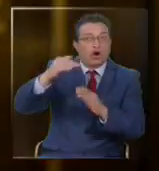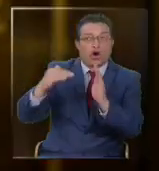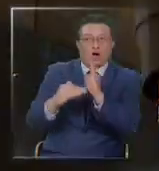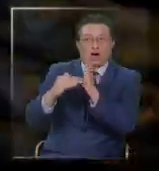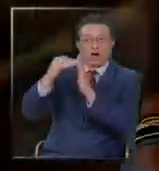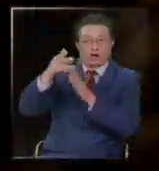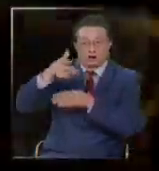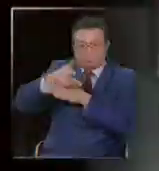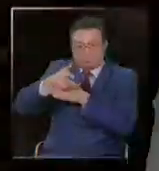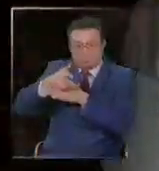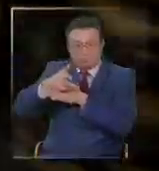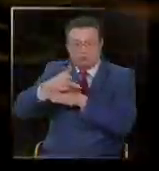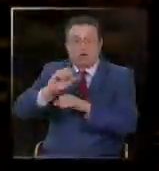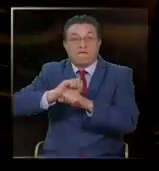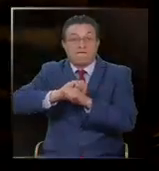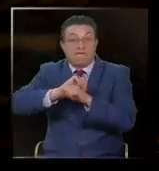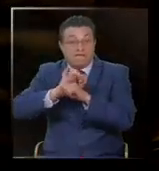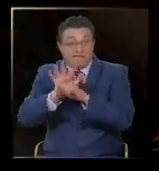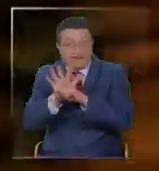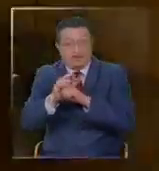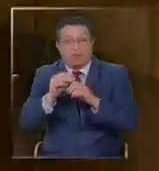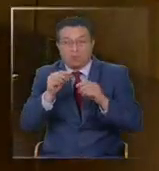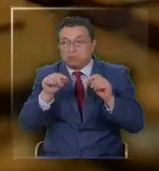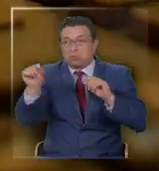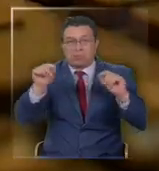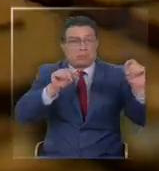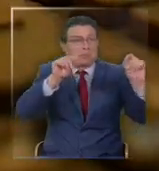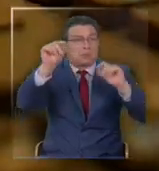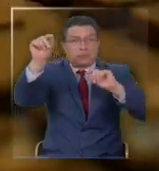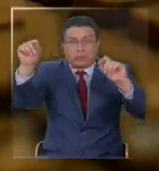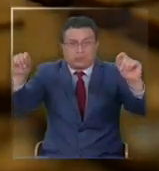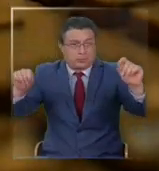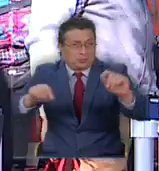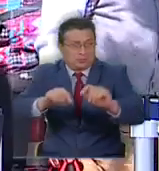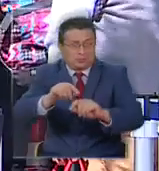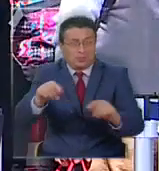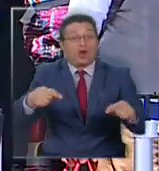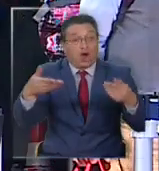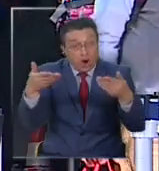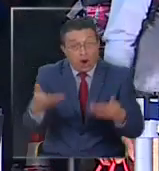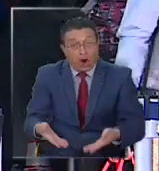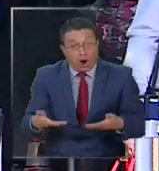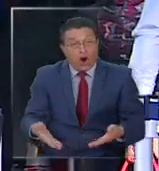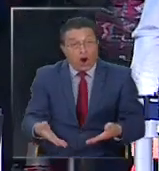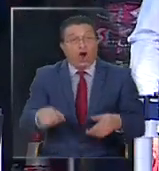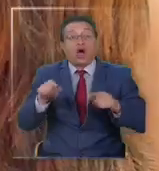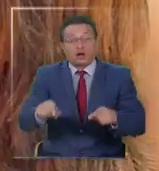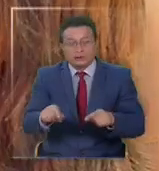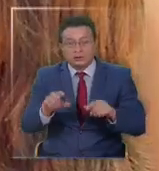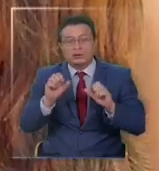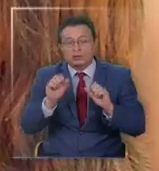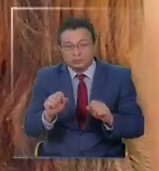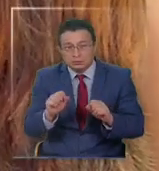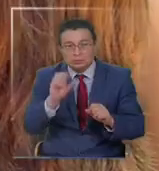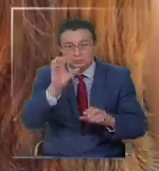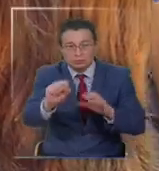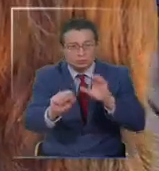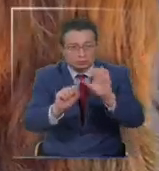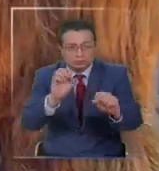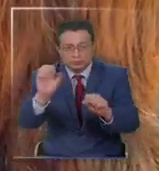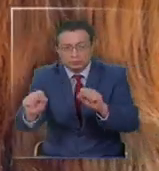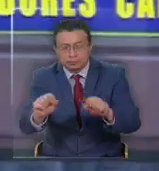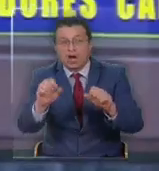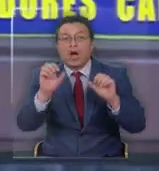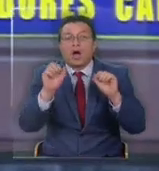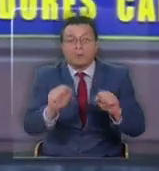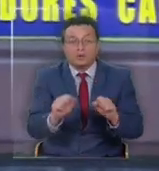ascensor. El virus viaja en las personas y en las superficies. Y aunque hoy se trata de identificar a los casos posibles y